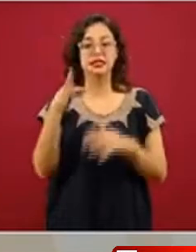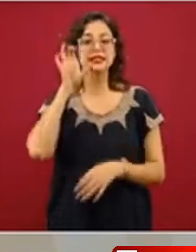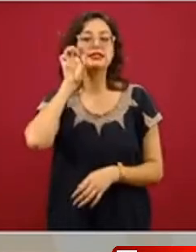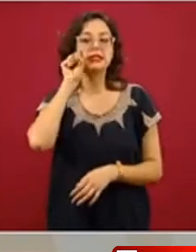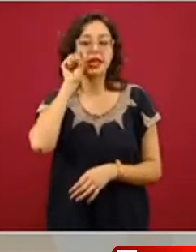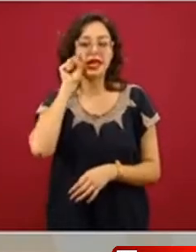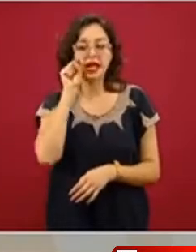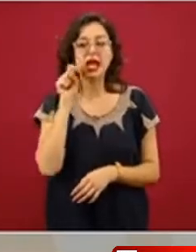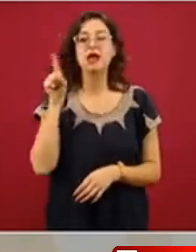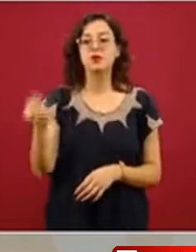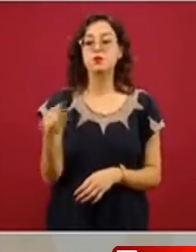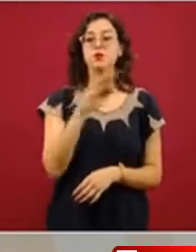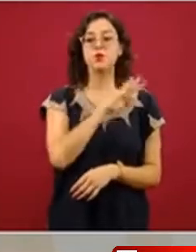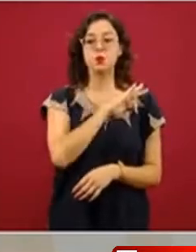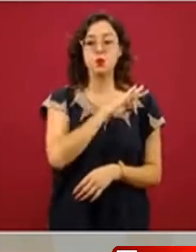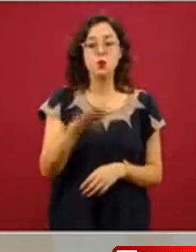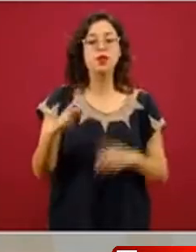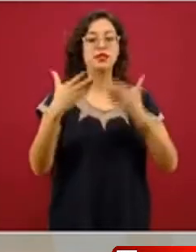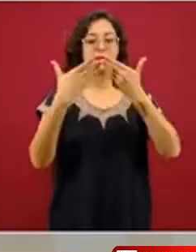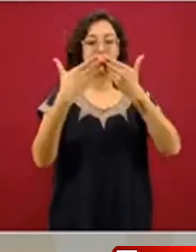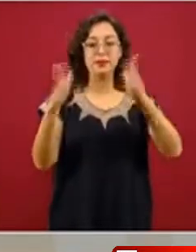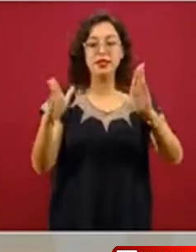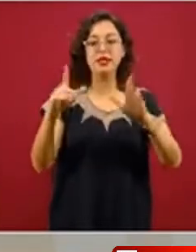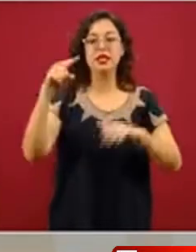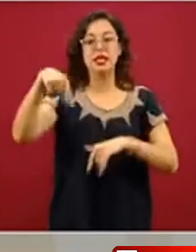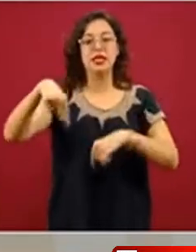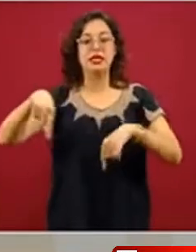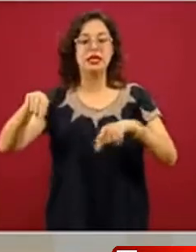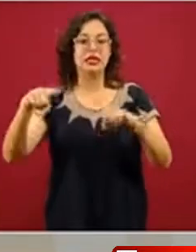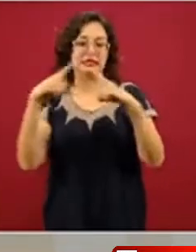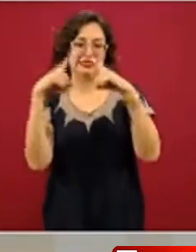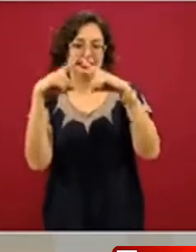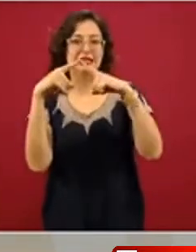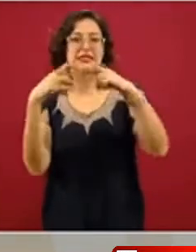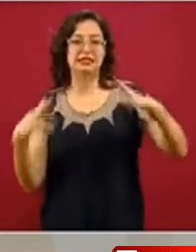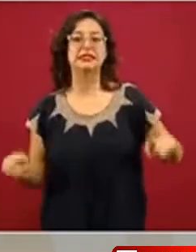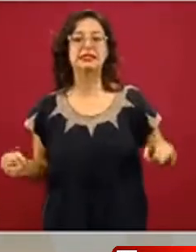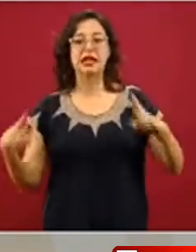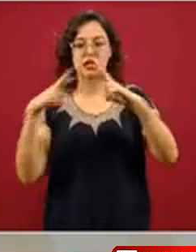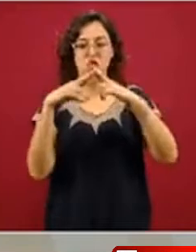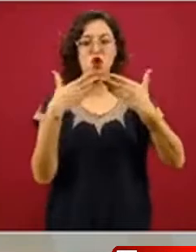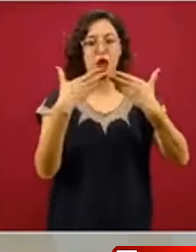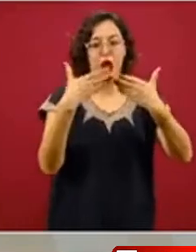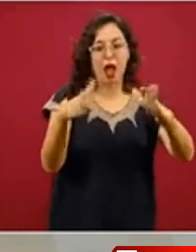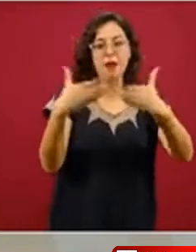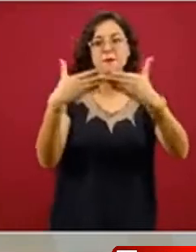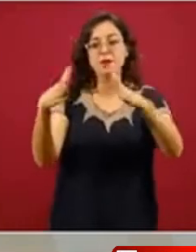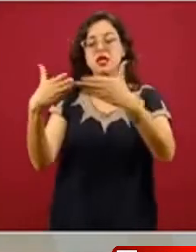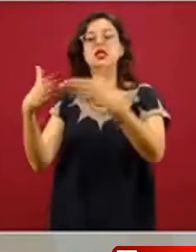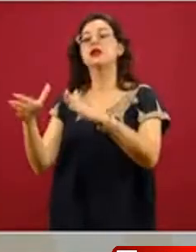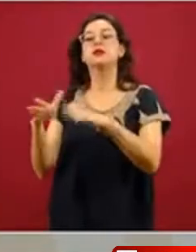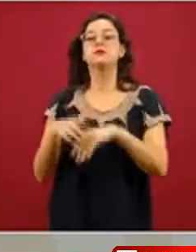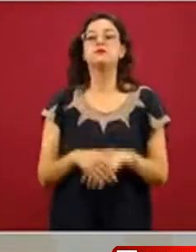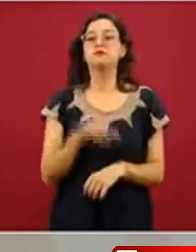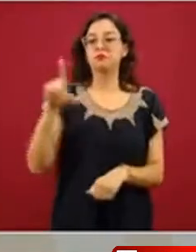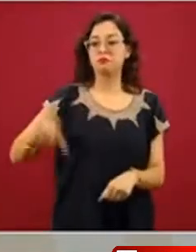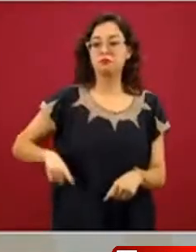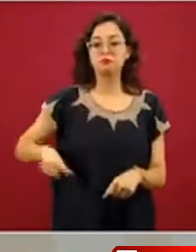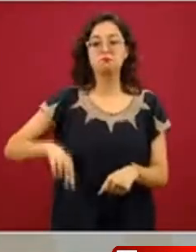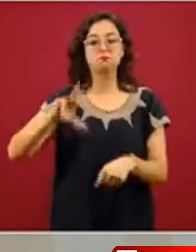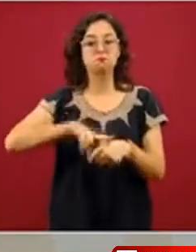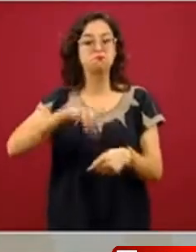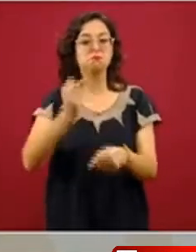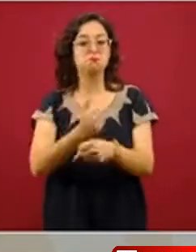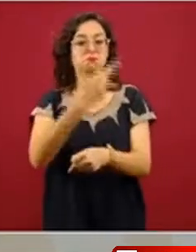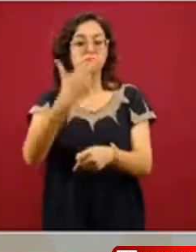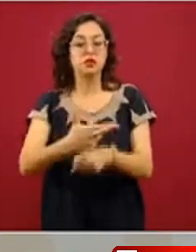ya permite la apertura de los sitios de culto, y el gobernador, también con una excelente secretaria de Salud,